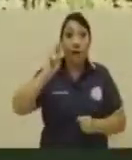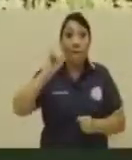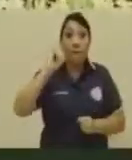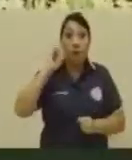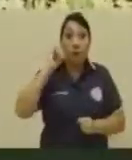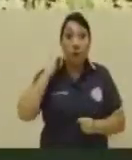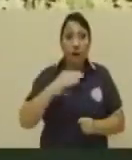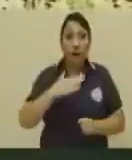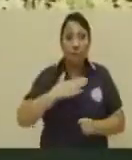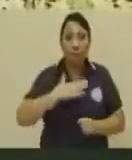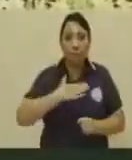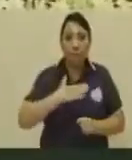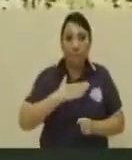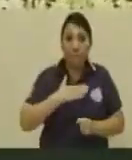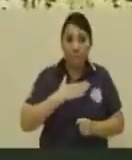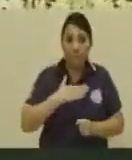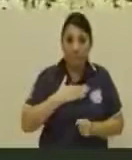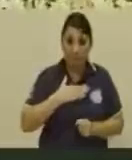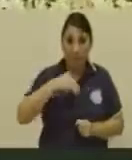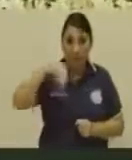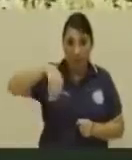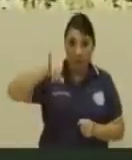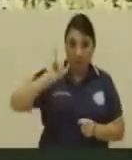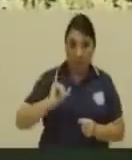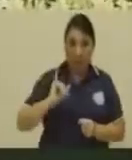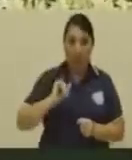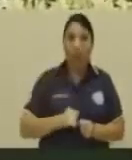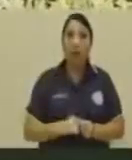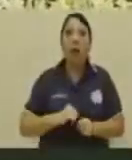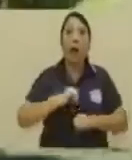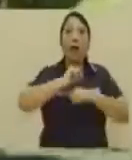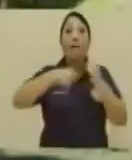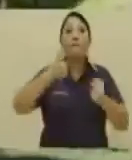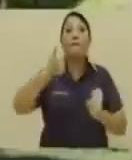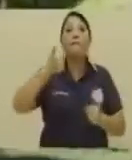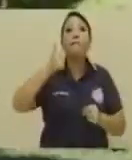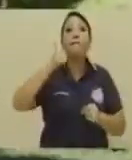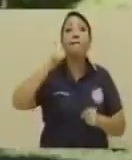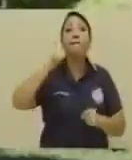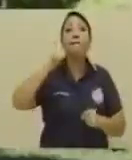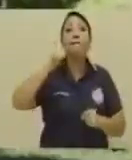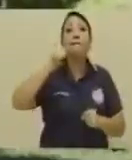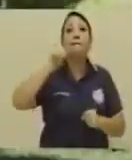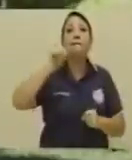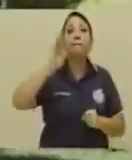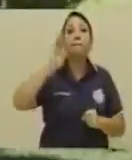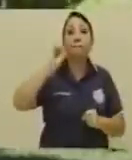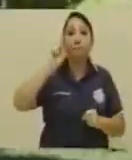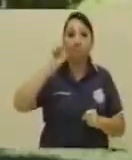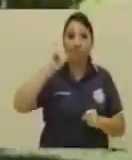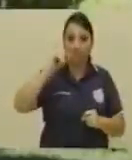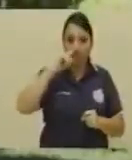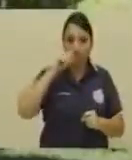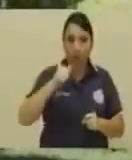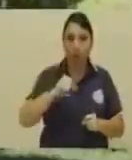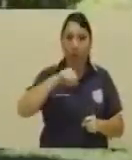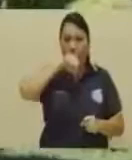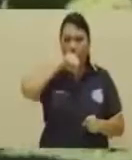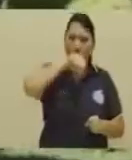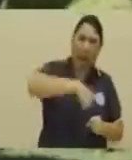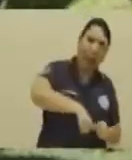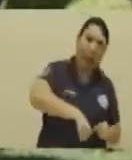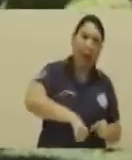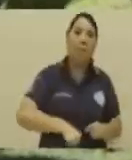seña mi la hemos repetido varias veces, que es la palma golpeando mi pecho. Y favorita, le voy a hacer la